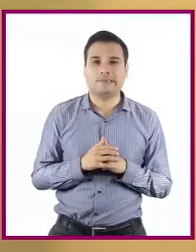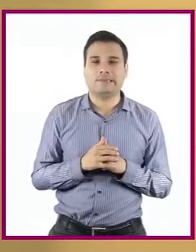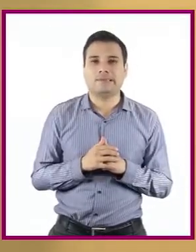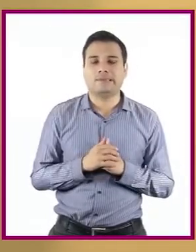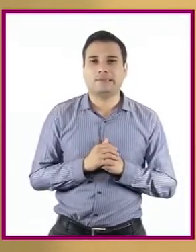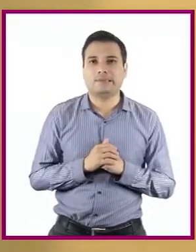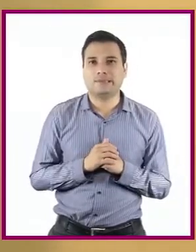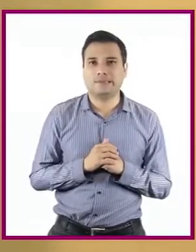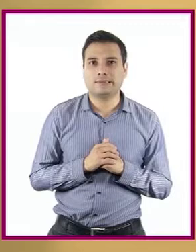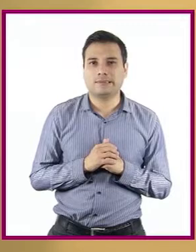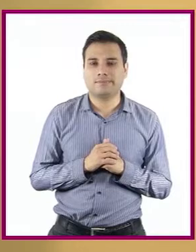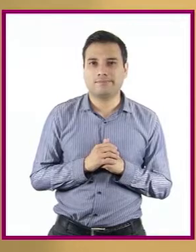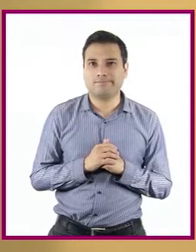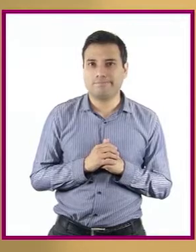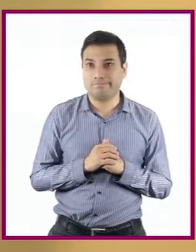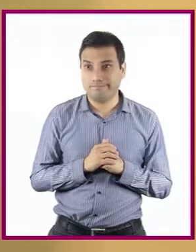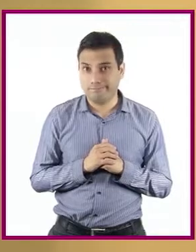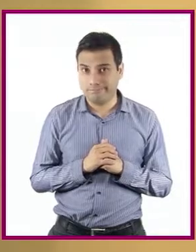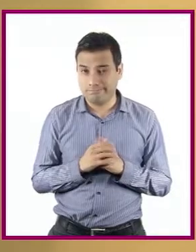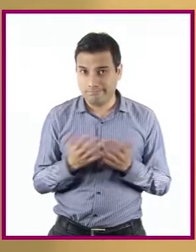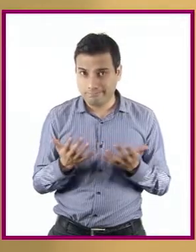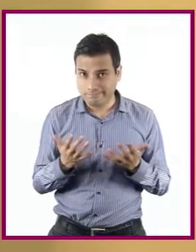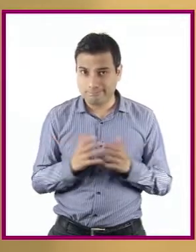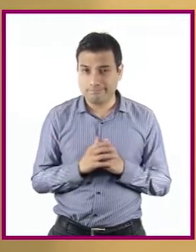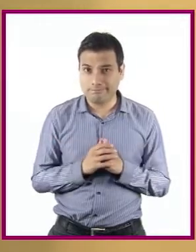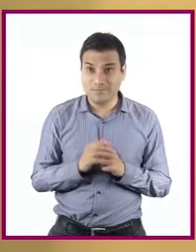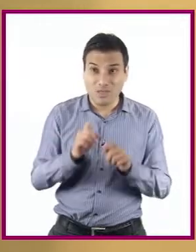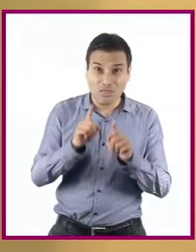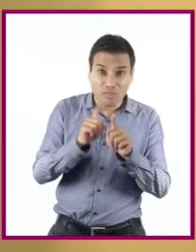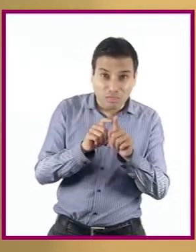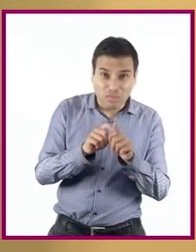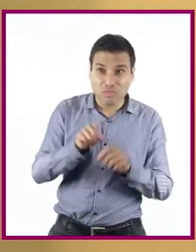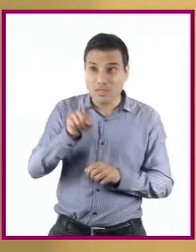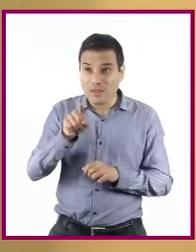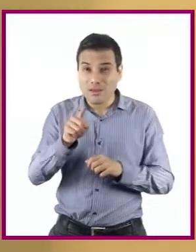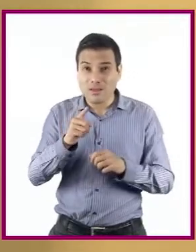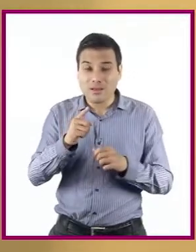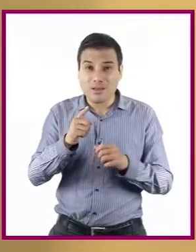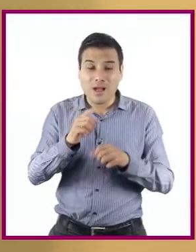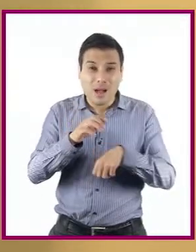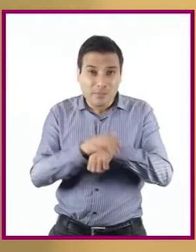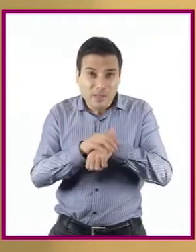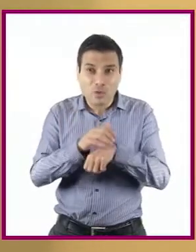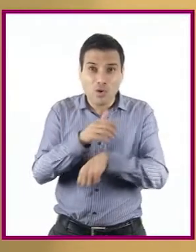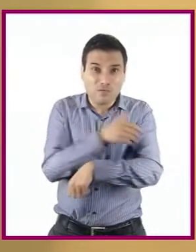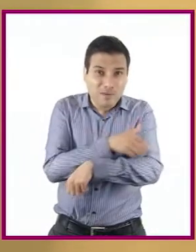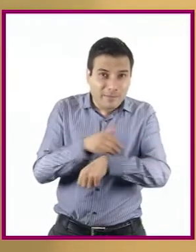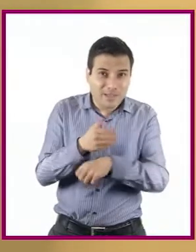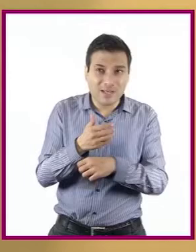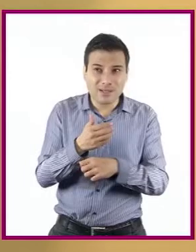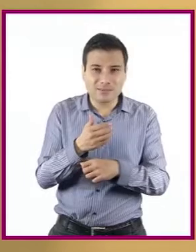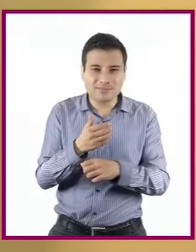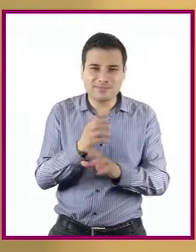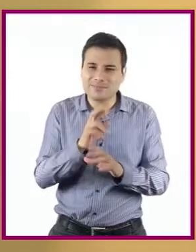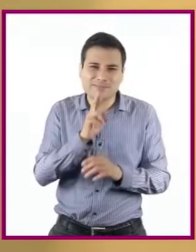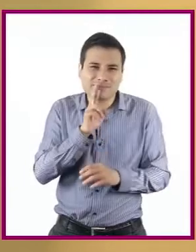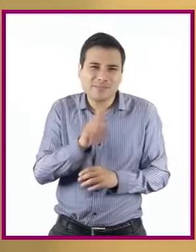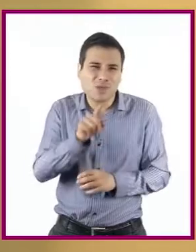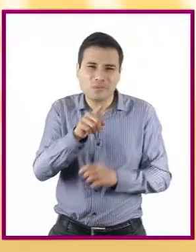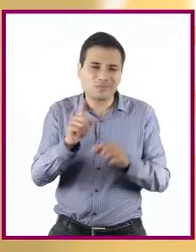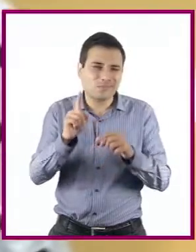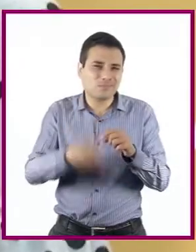suyo, o a una o a un familiar, o se burla de las condiciones de algunos grupos humanos, ustedes pueden